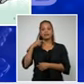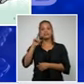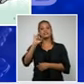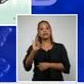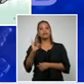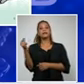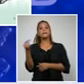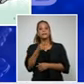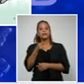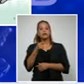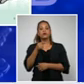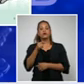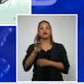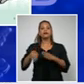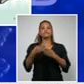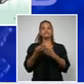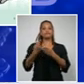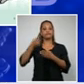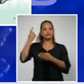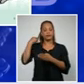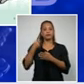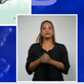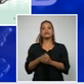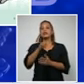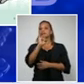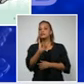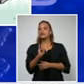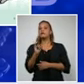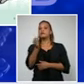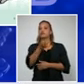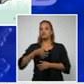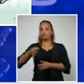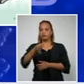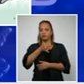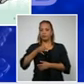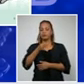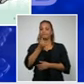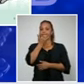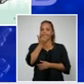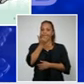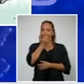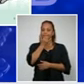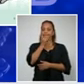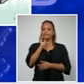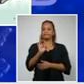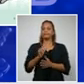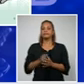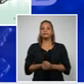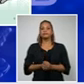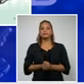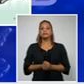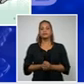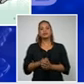jornada anterior, en 6 de sus 11 municipios, pudiéramos decir que son 7